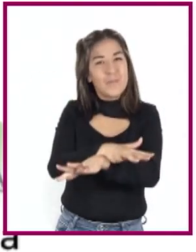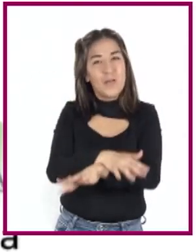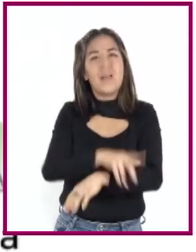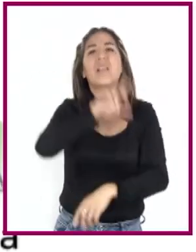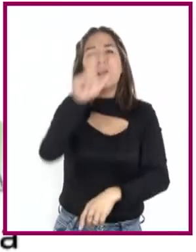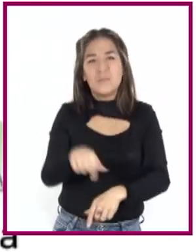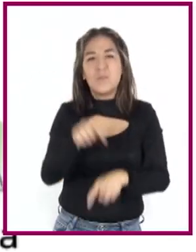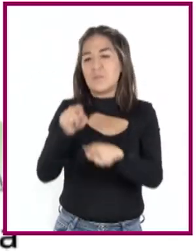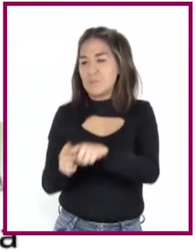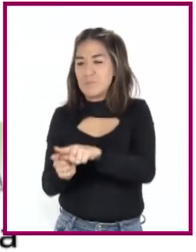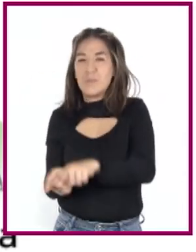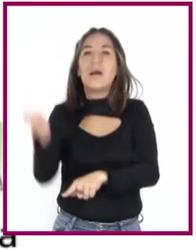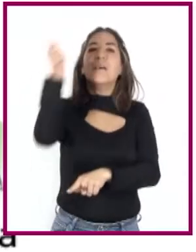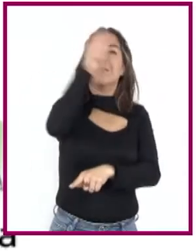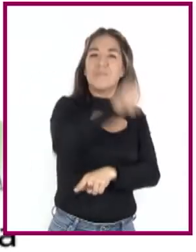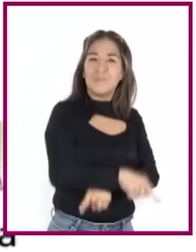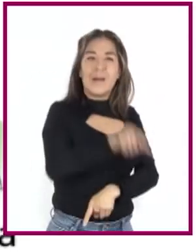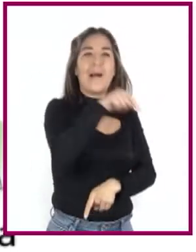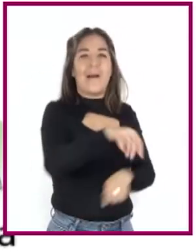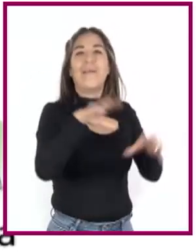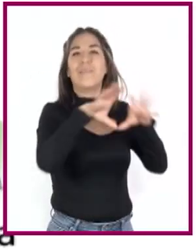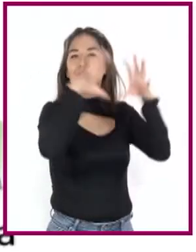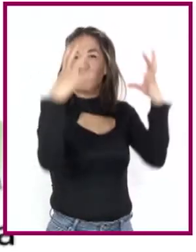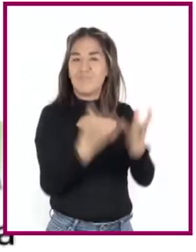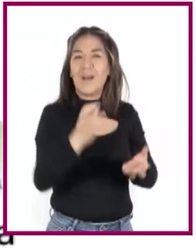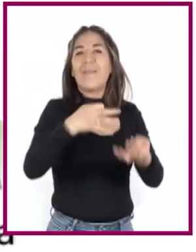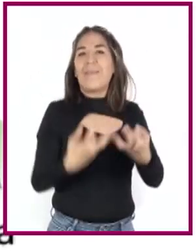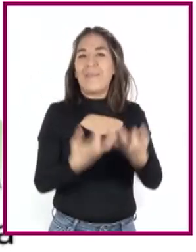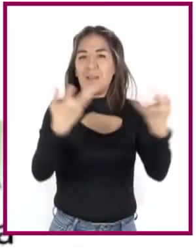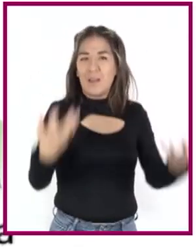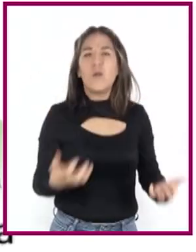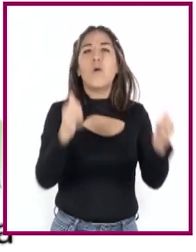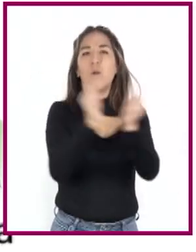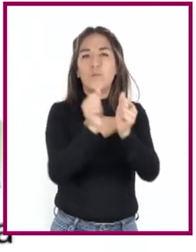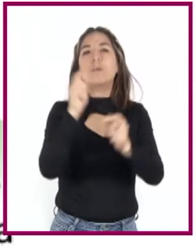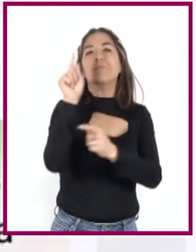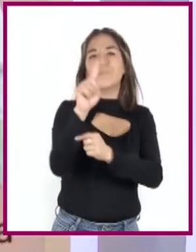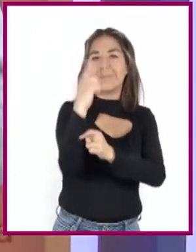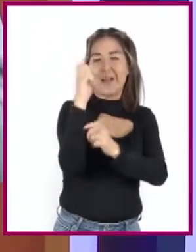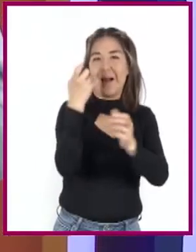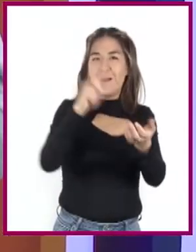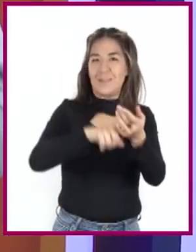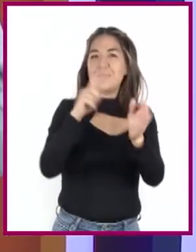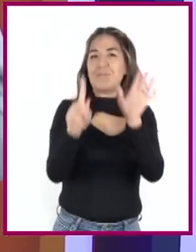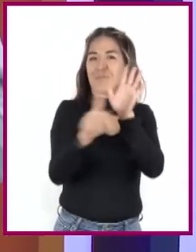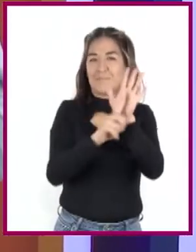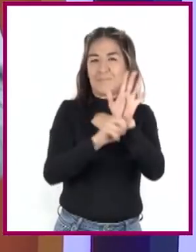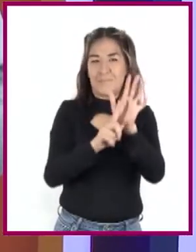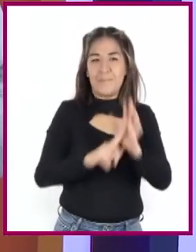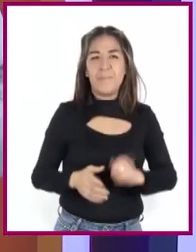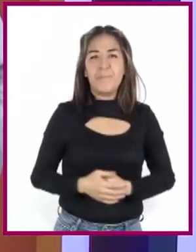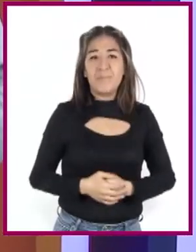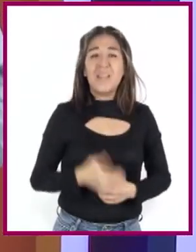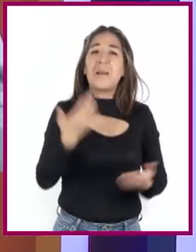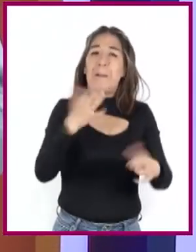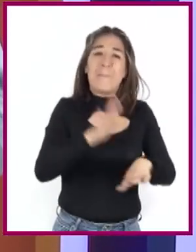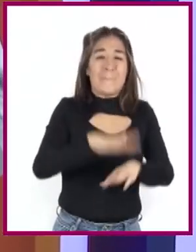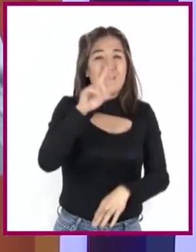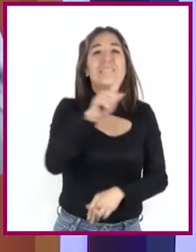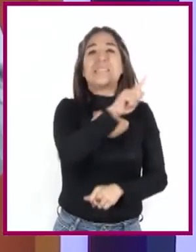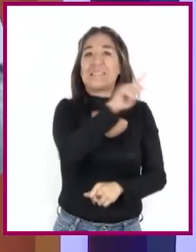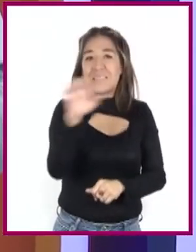las distribuye de vuelta a la Tierra a través de las antenas transmisoras. Hay cientos de satélites activos